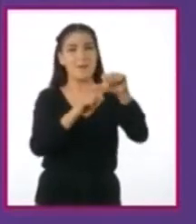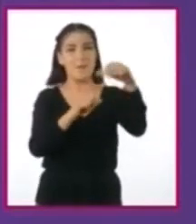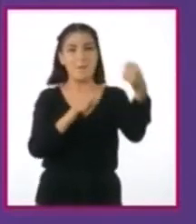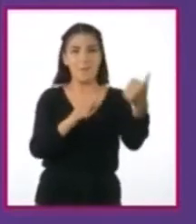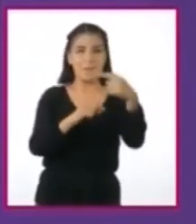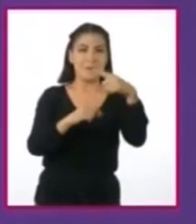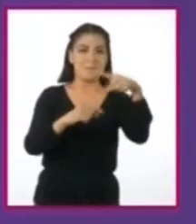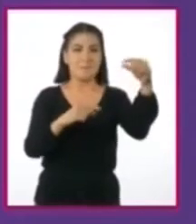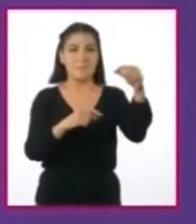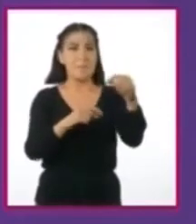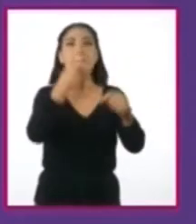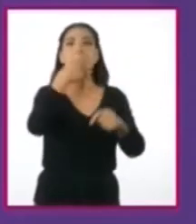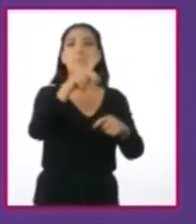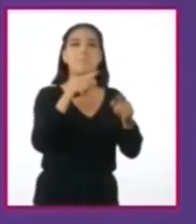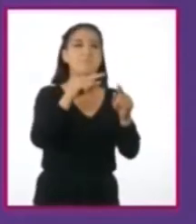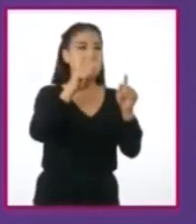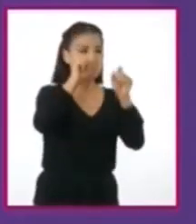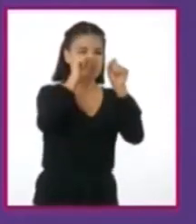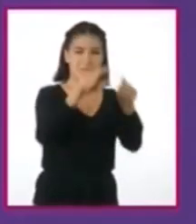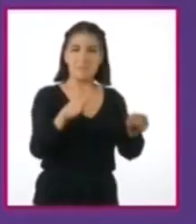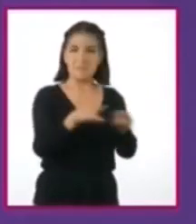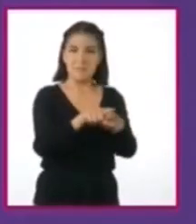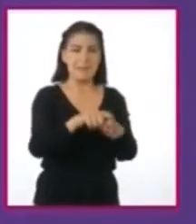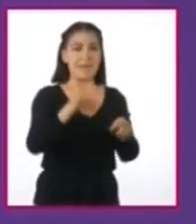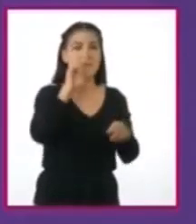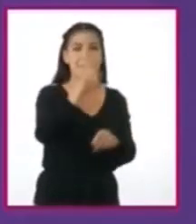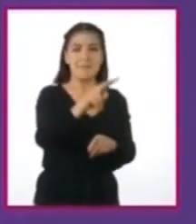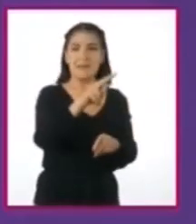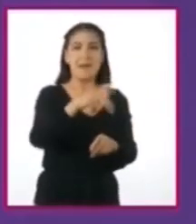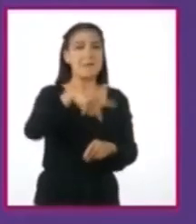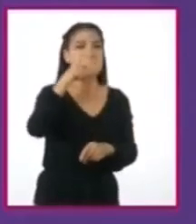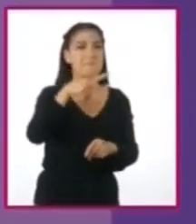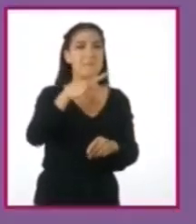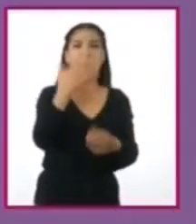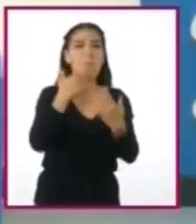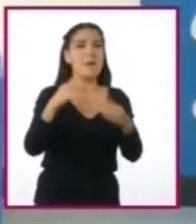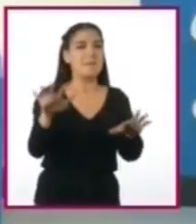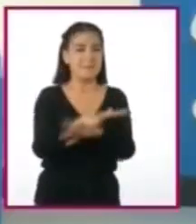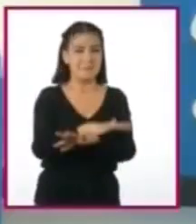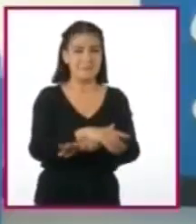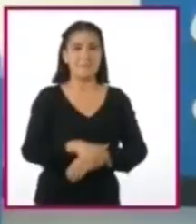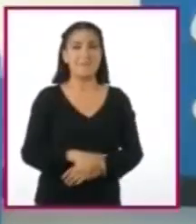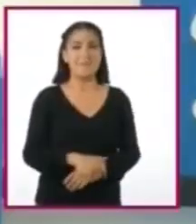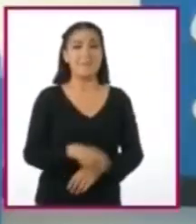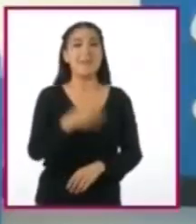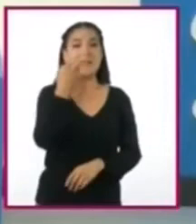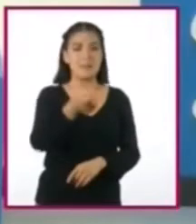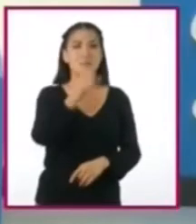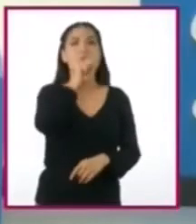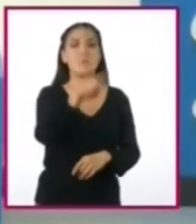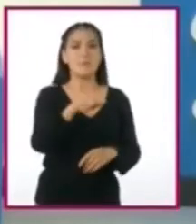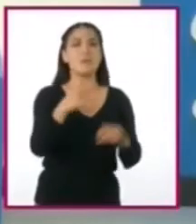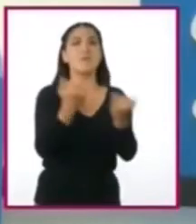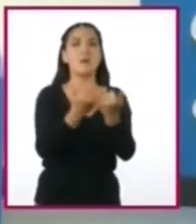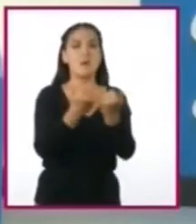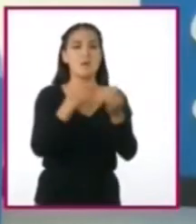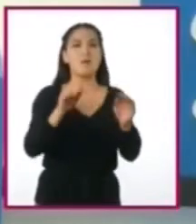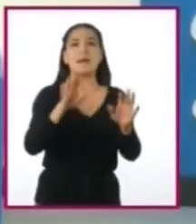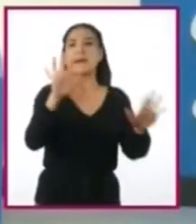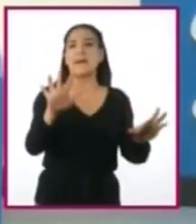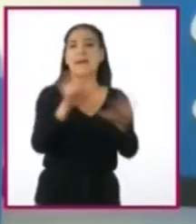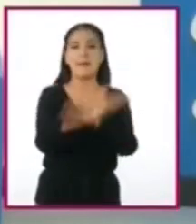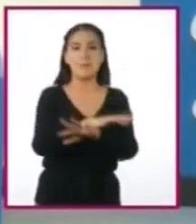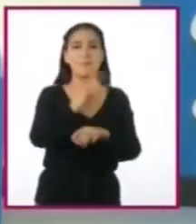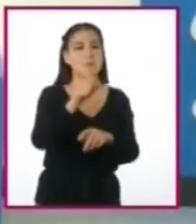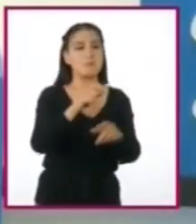razón sigue siendo la misma. Como vemos, K no cambia. Esto mismo sucederá si cambiamos cualquiera